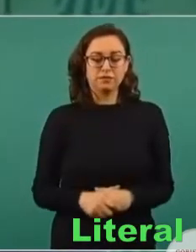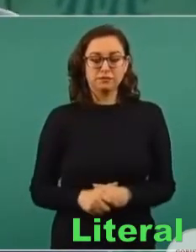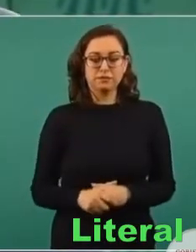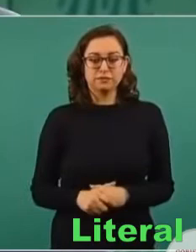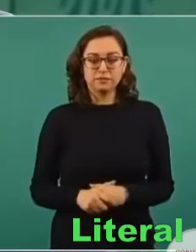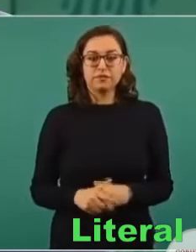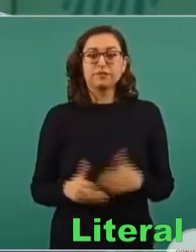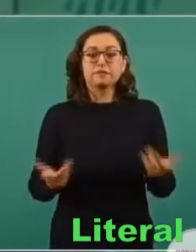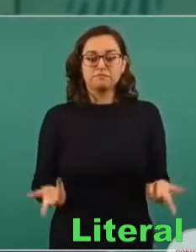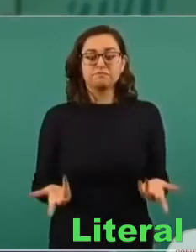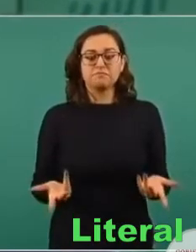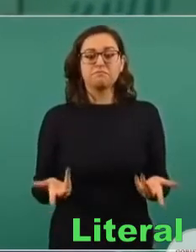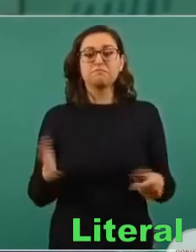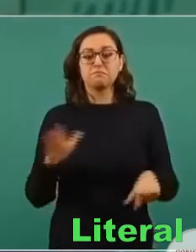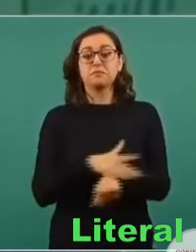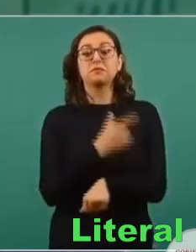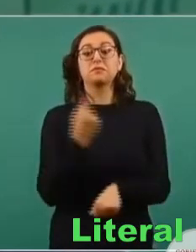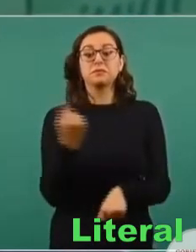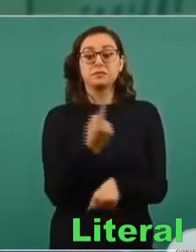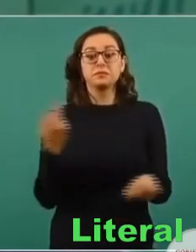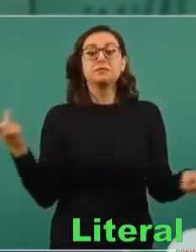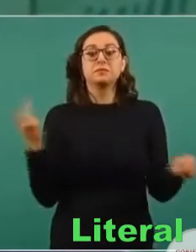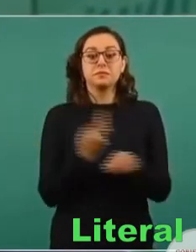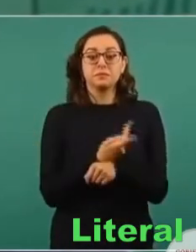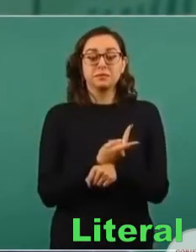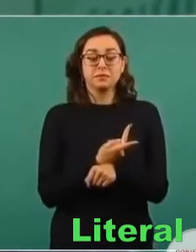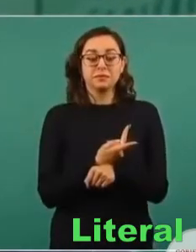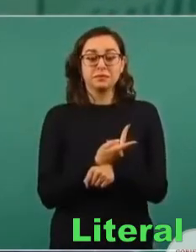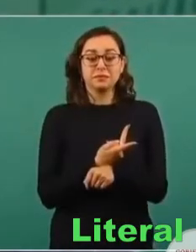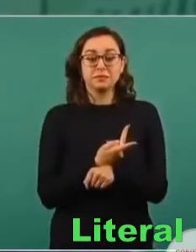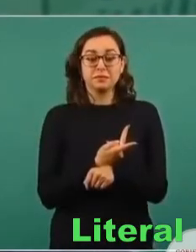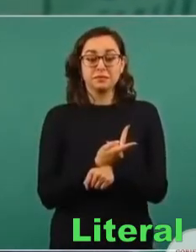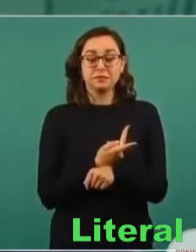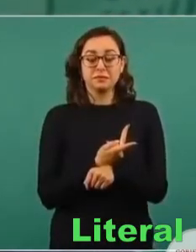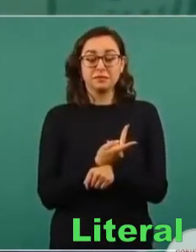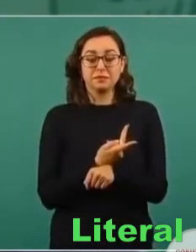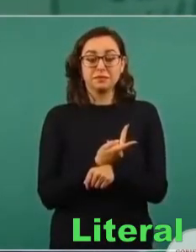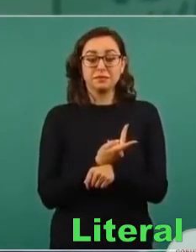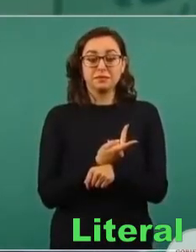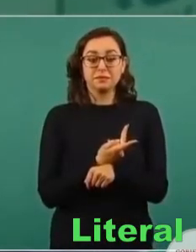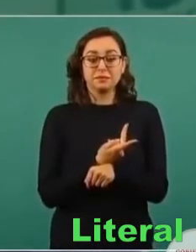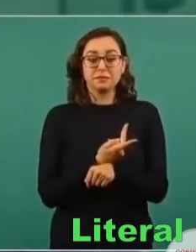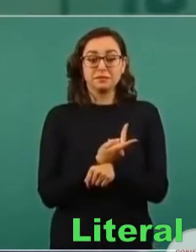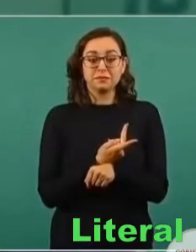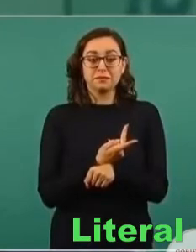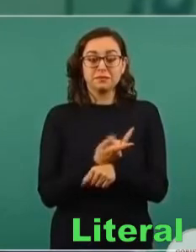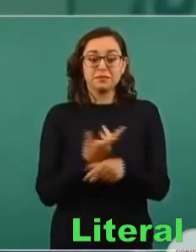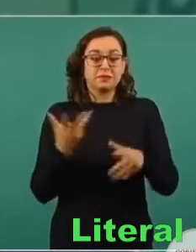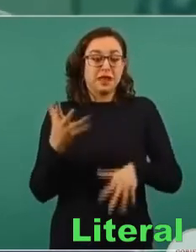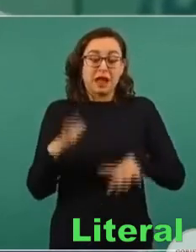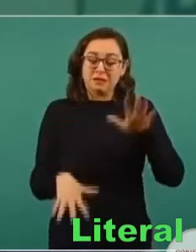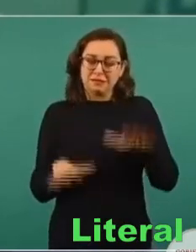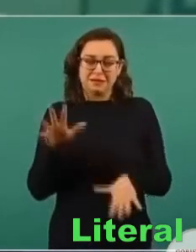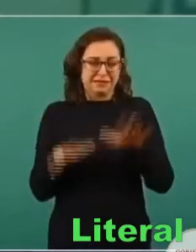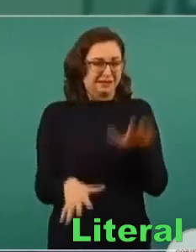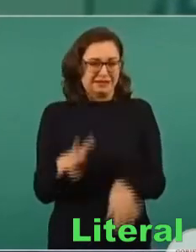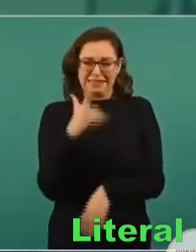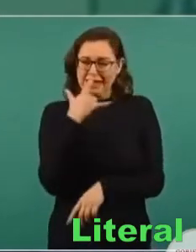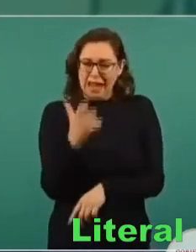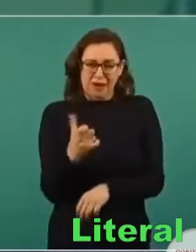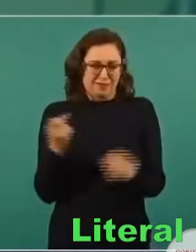Entonces, porque hay la paradoja como en todo,